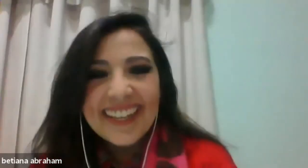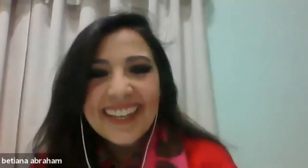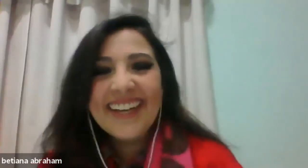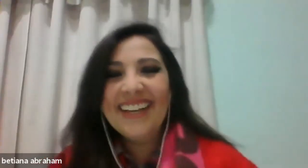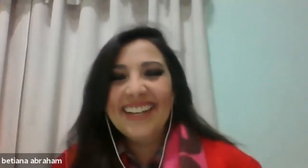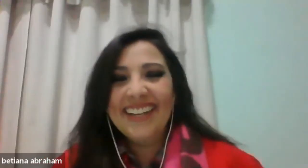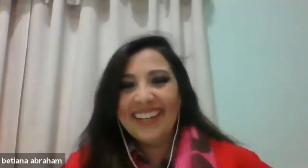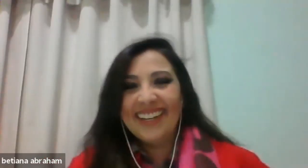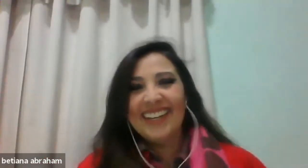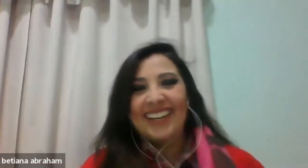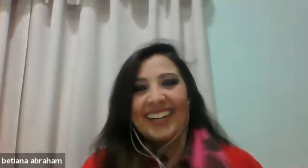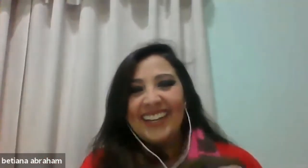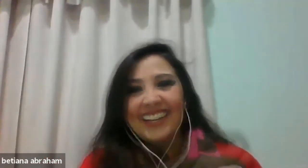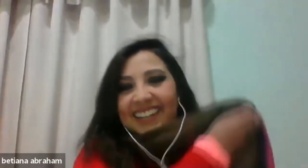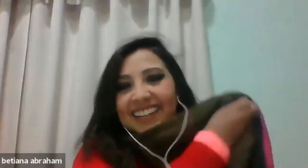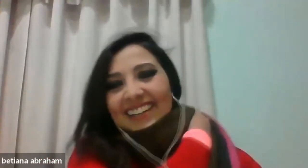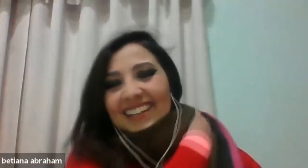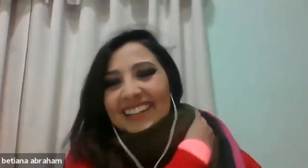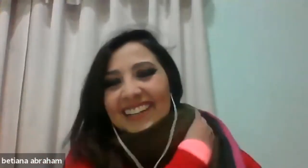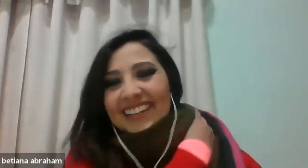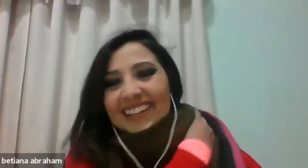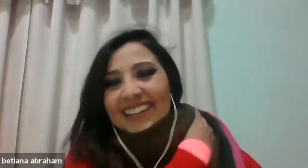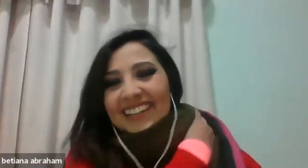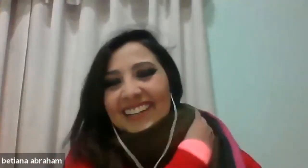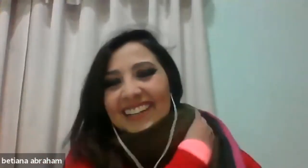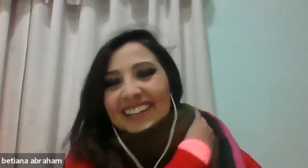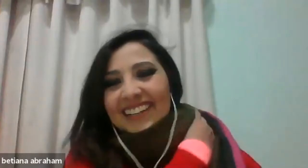dibujano. No sé si tan querido tampoco. Bueno.